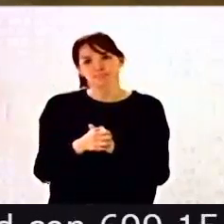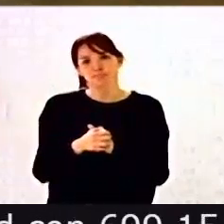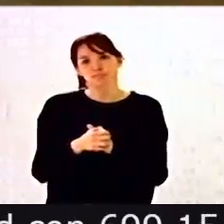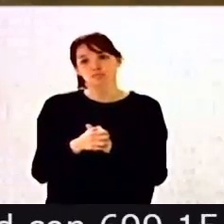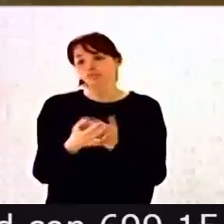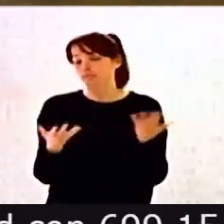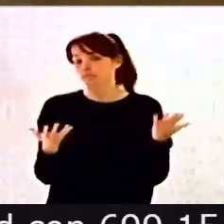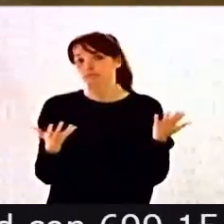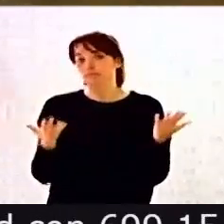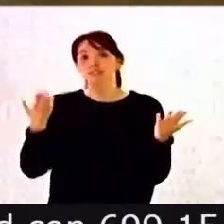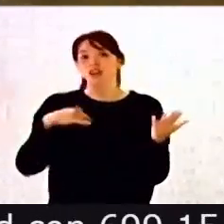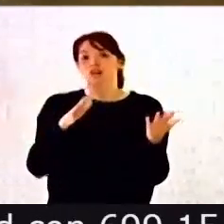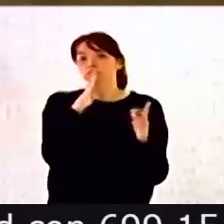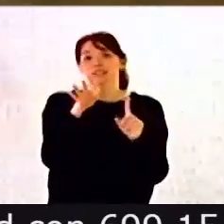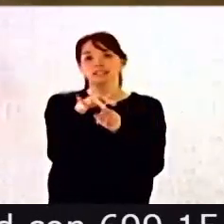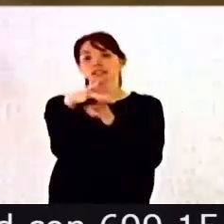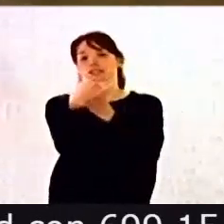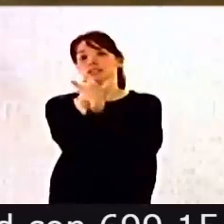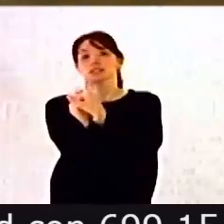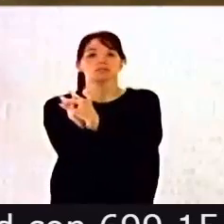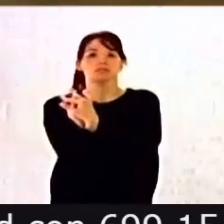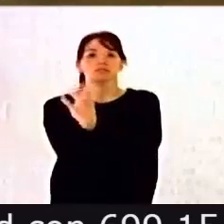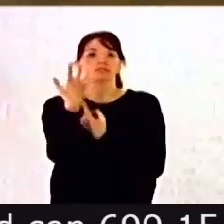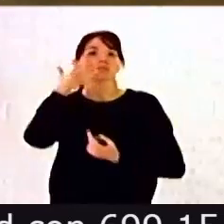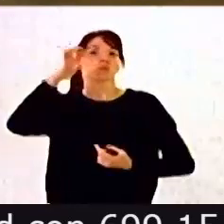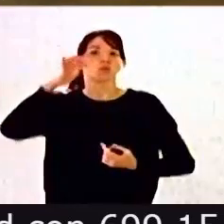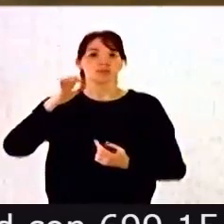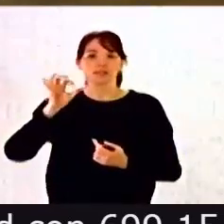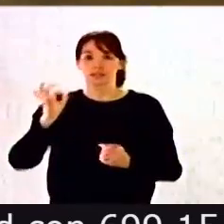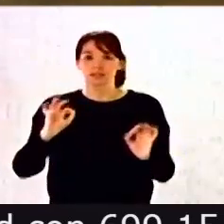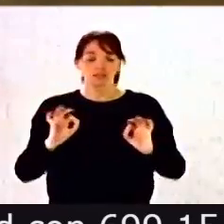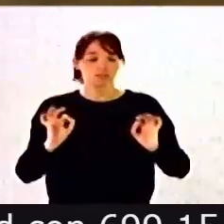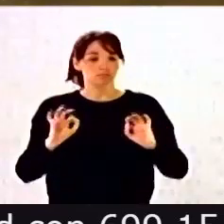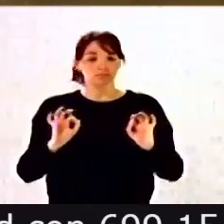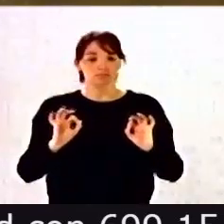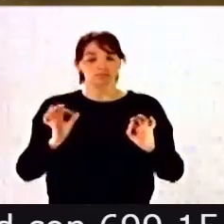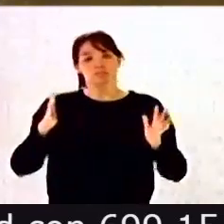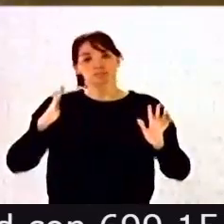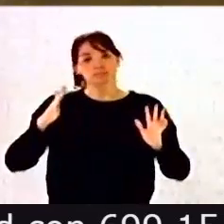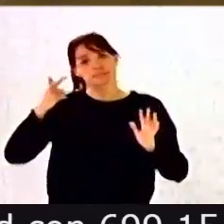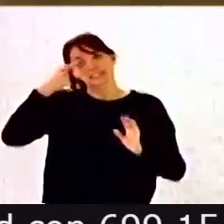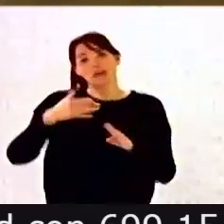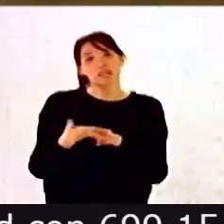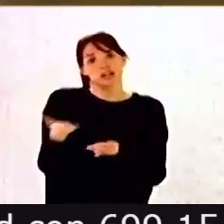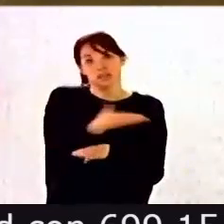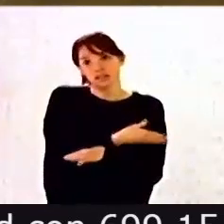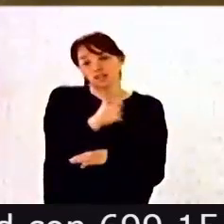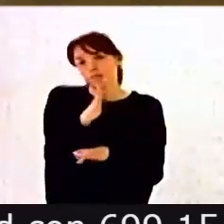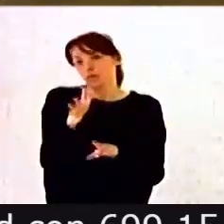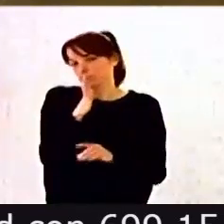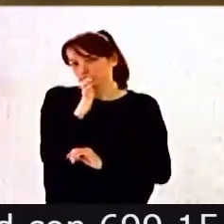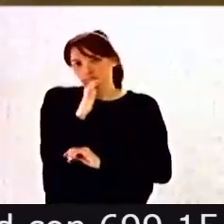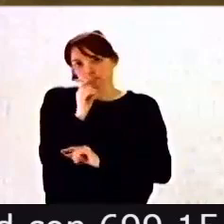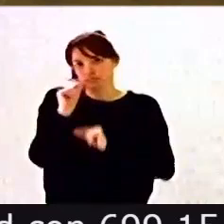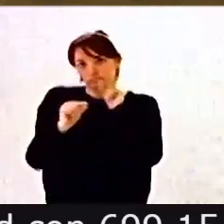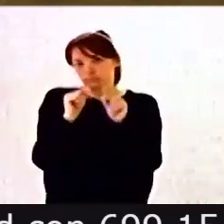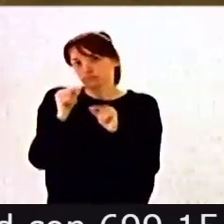está pasando nada que no pudiésemos esperar de esta terrible